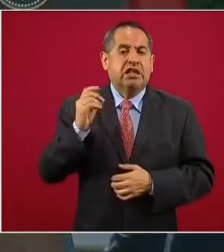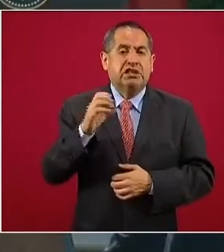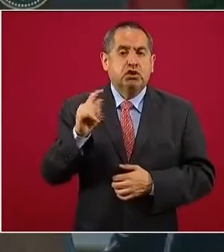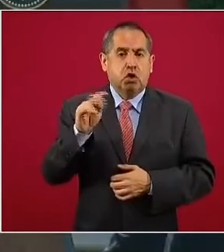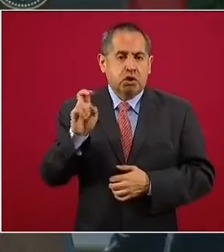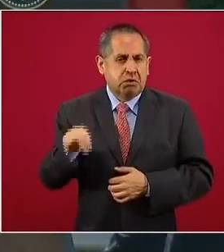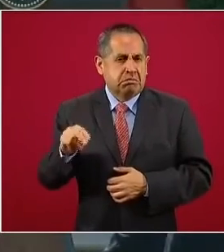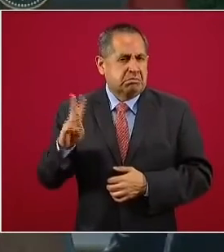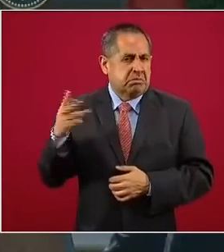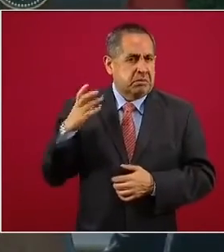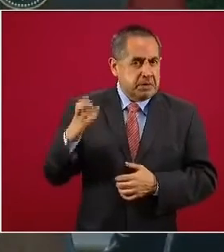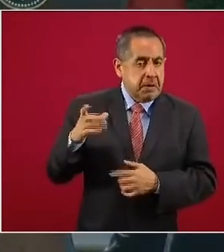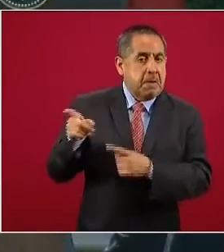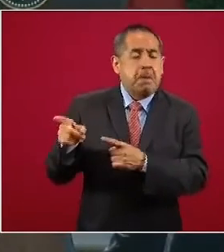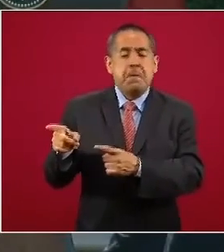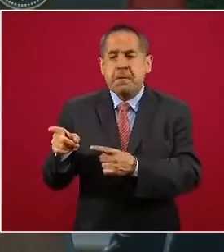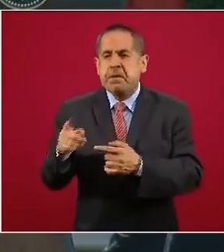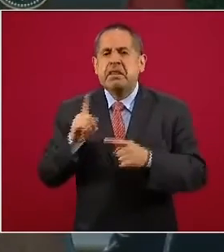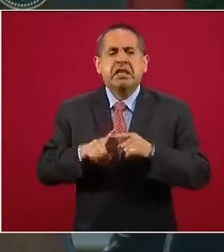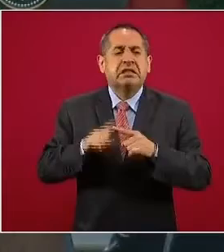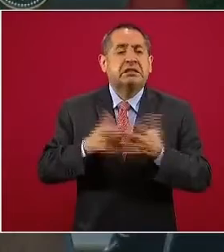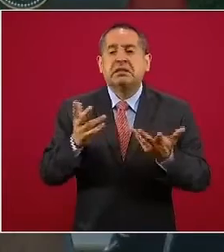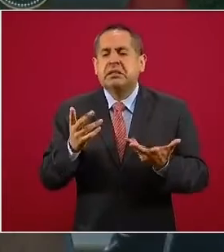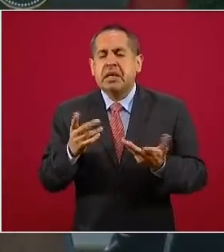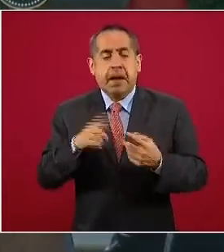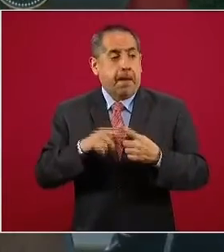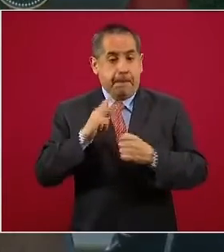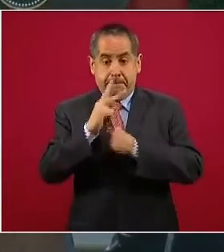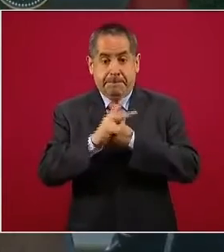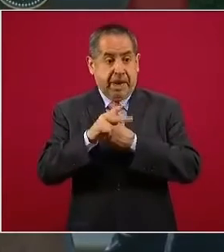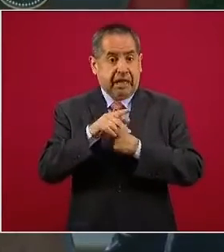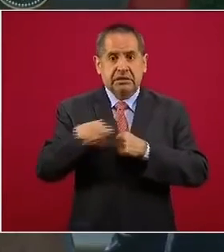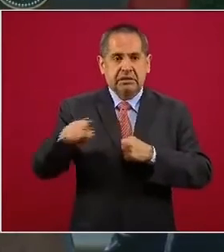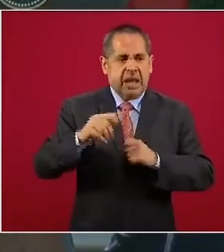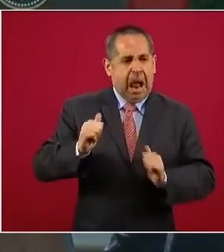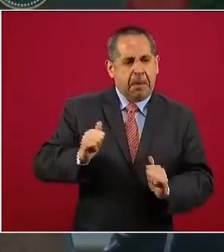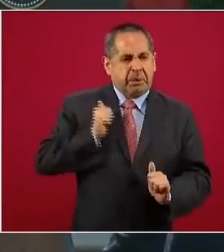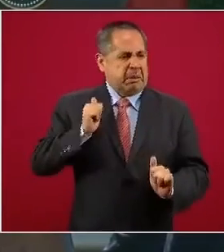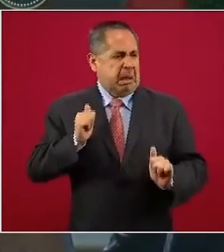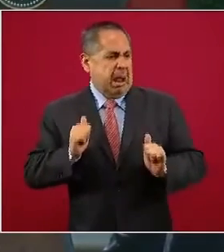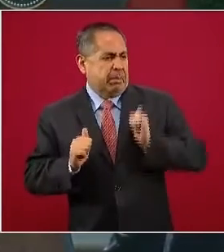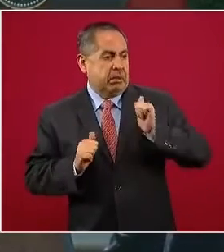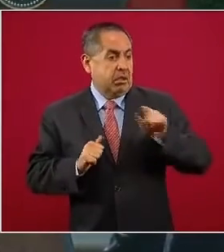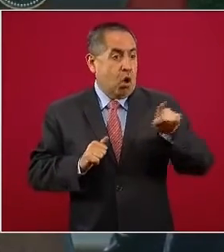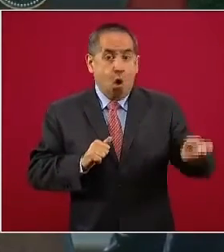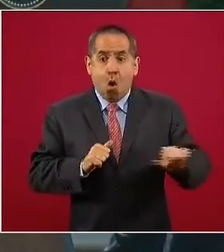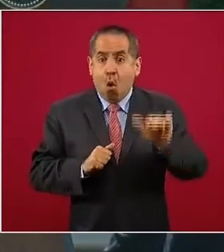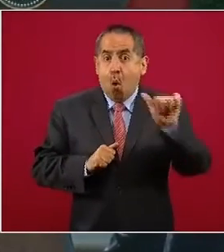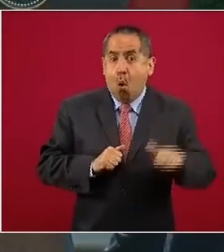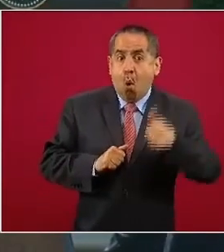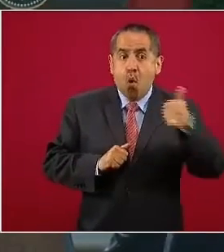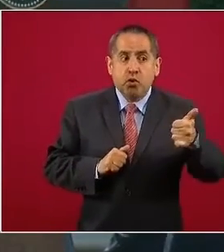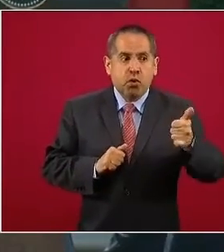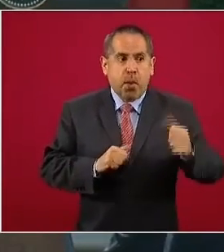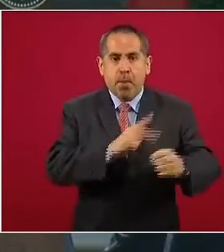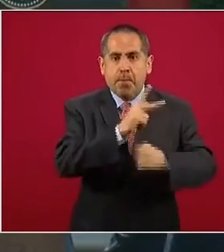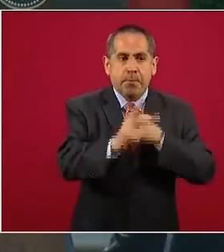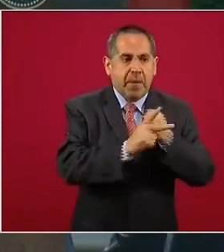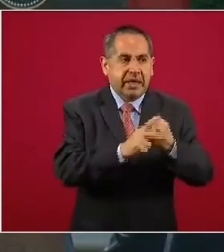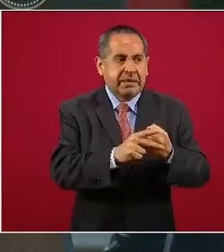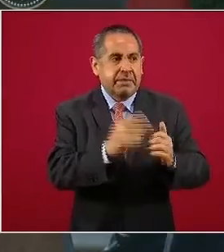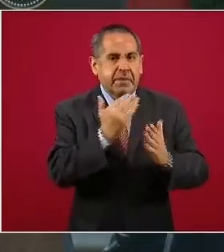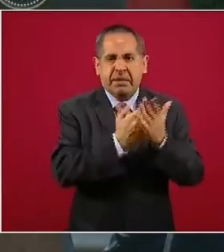quien advertía que las naciones no deben aprovecharse del infortunio de otros